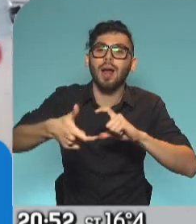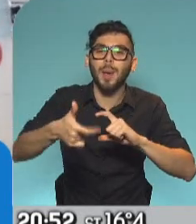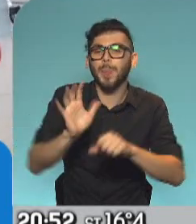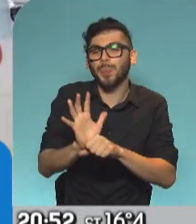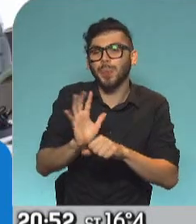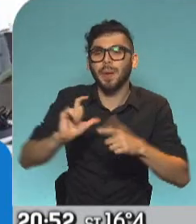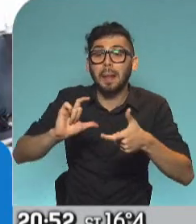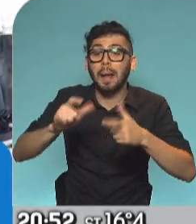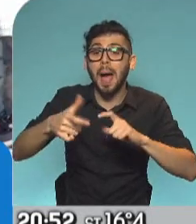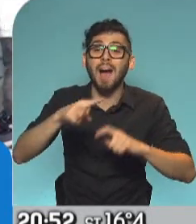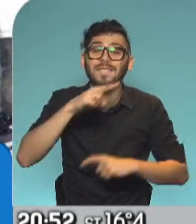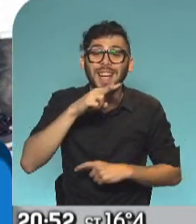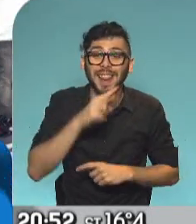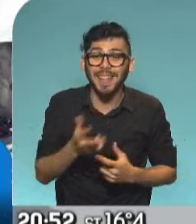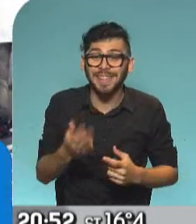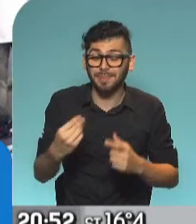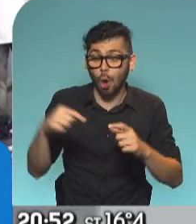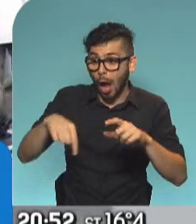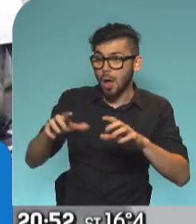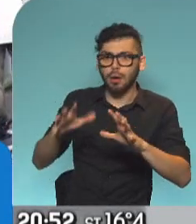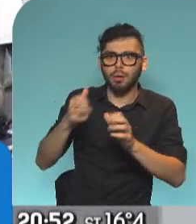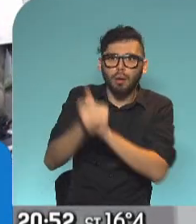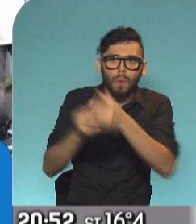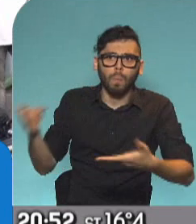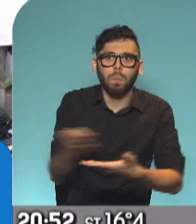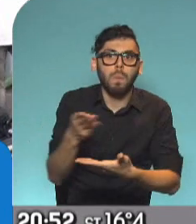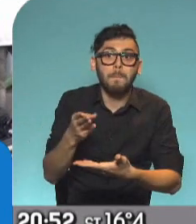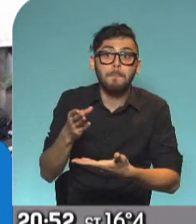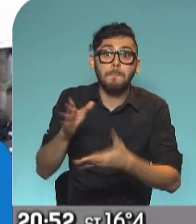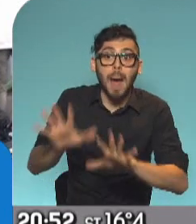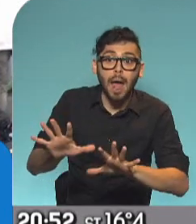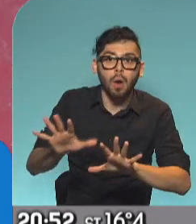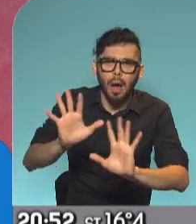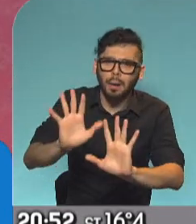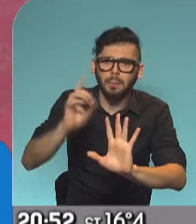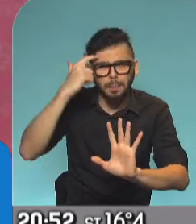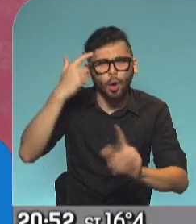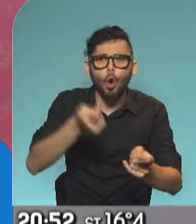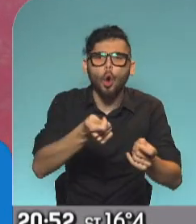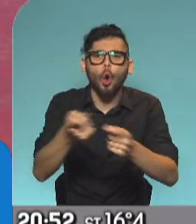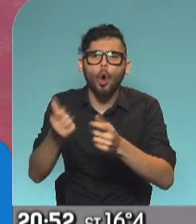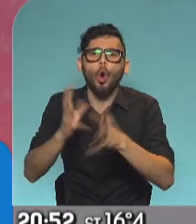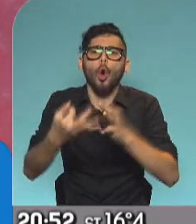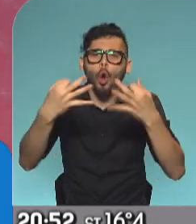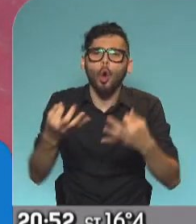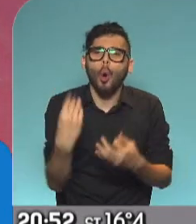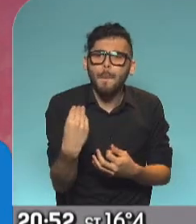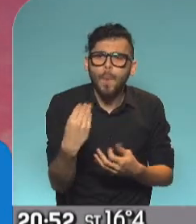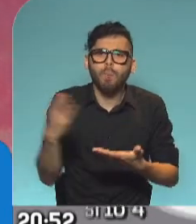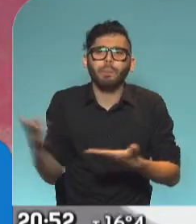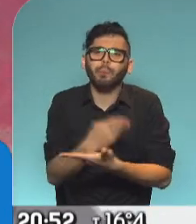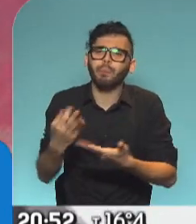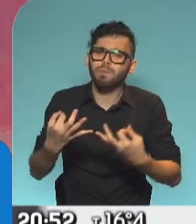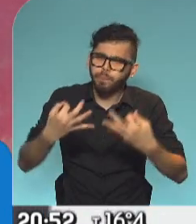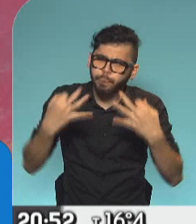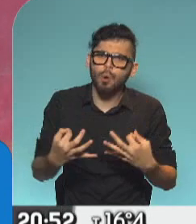decir, ya que ahora tenemos frenada la producción, repensemos nuestros modos de consumo, de producción y todos estos mecanismos. Bueno, esto